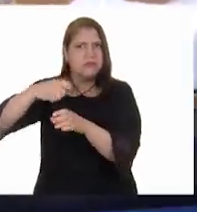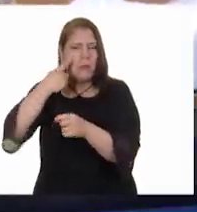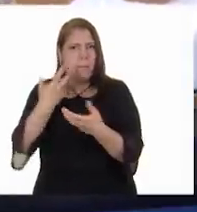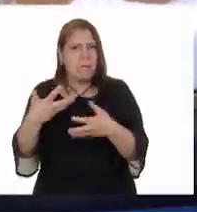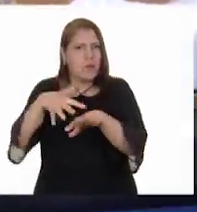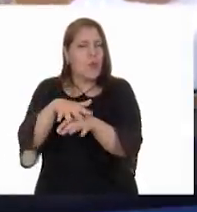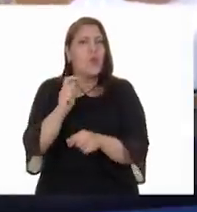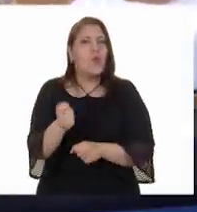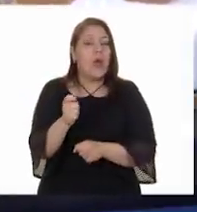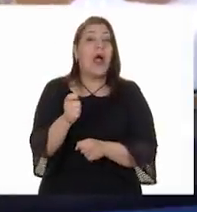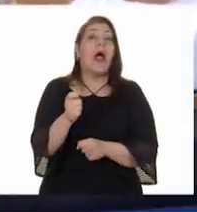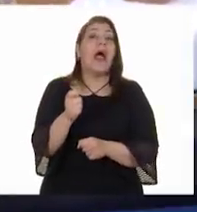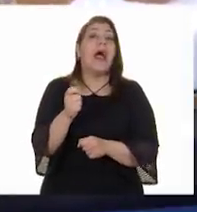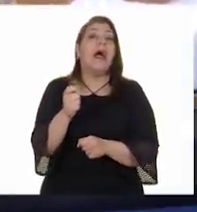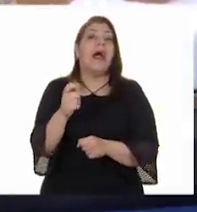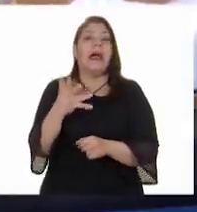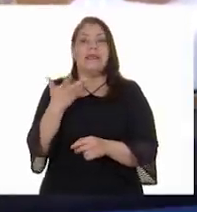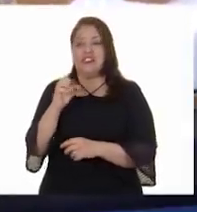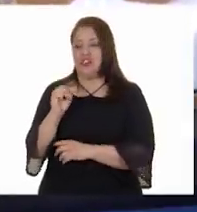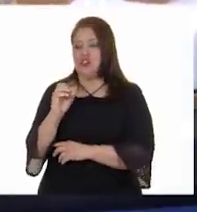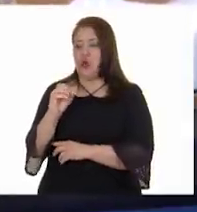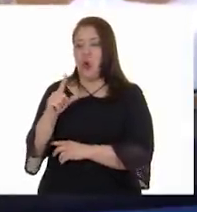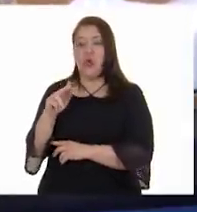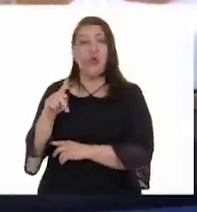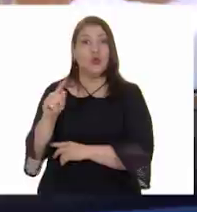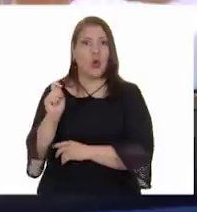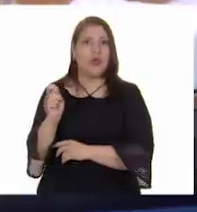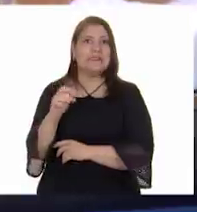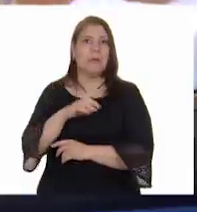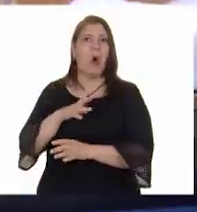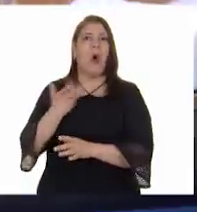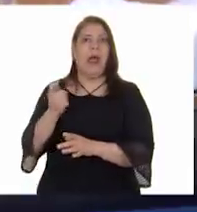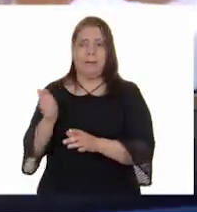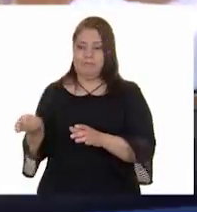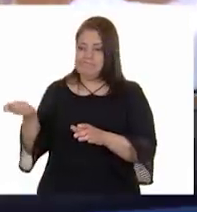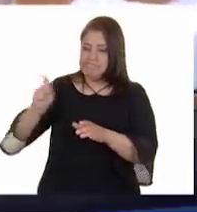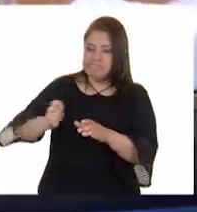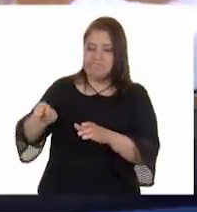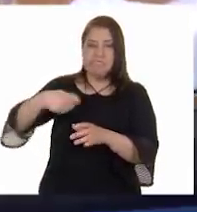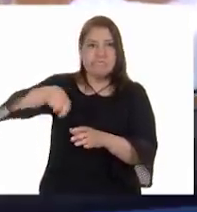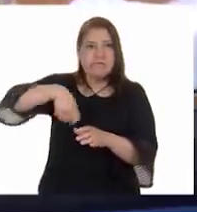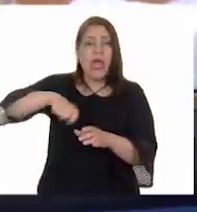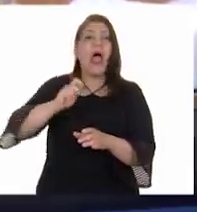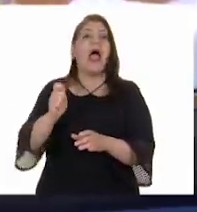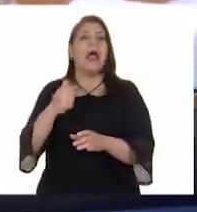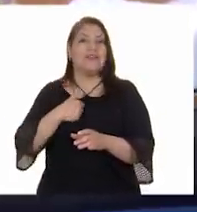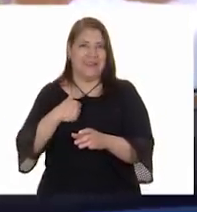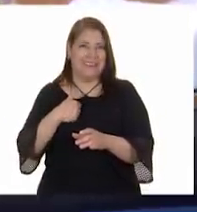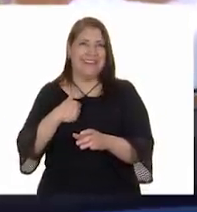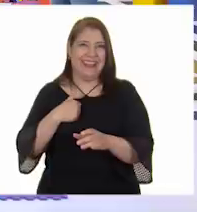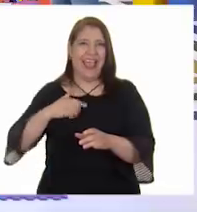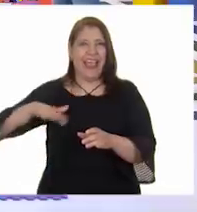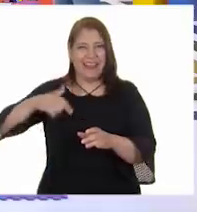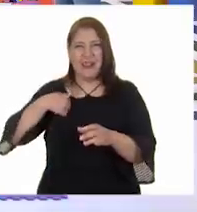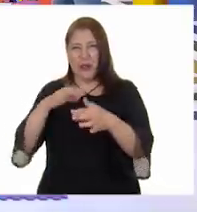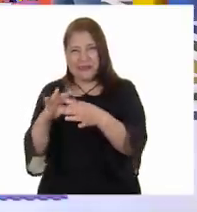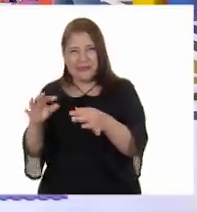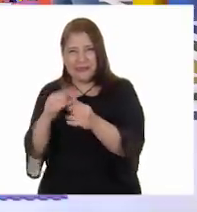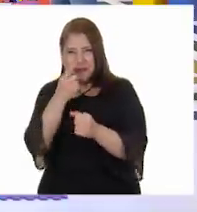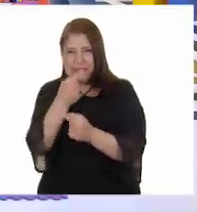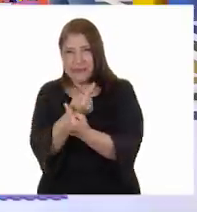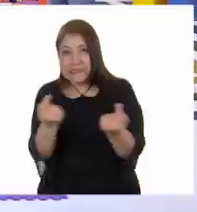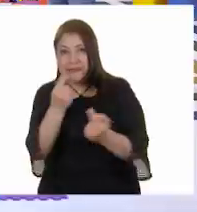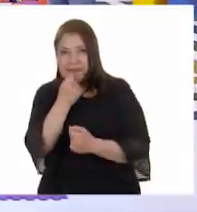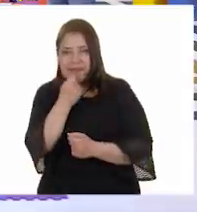Estamos cambiando la proporción del soluto. Sí. ¿Qué es a lo que quería llegar yo con ustedes, con todas las niñas y los niños? En